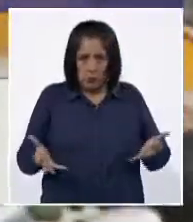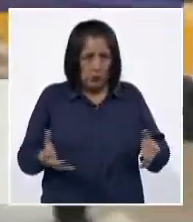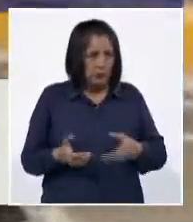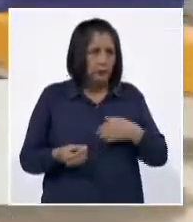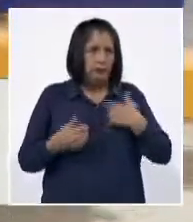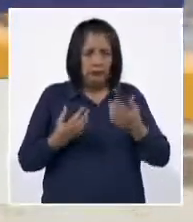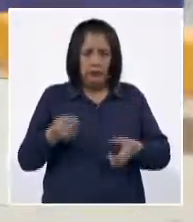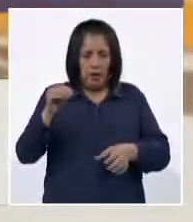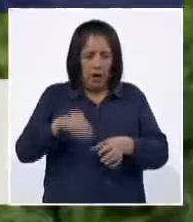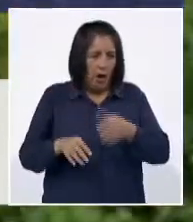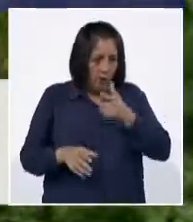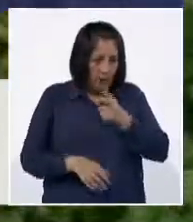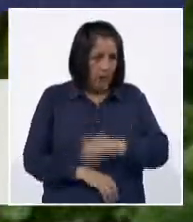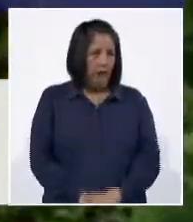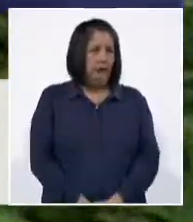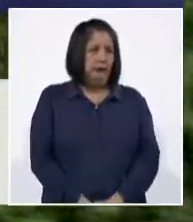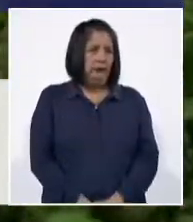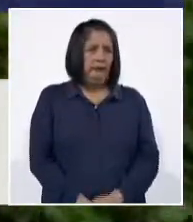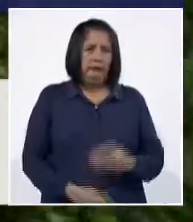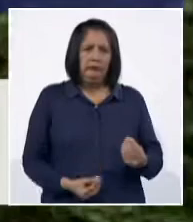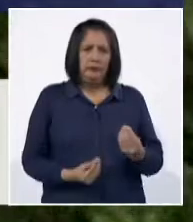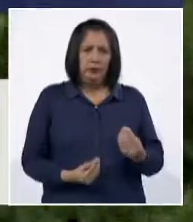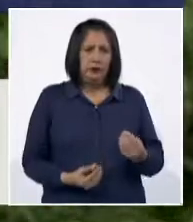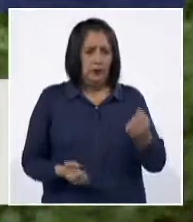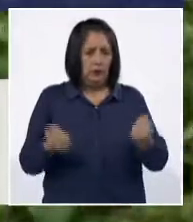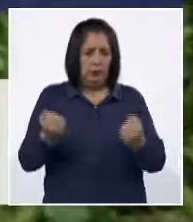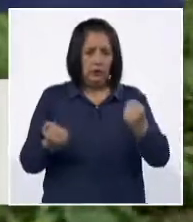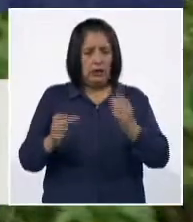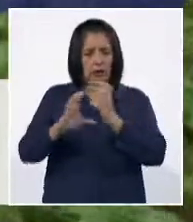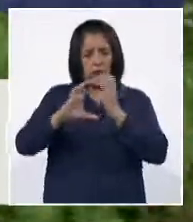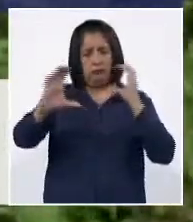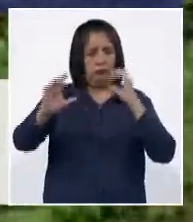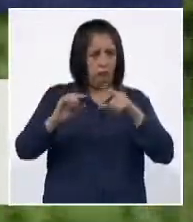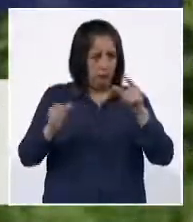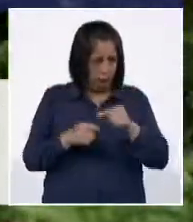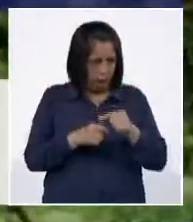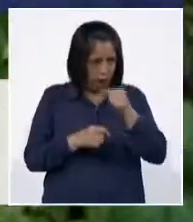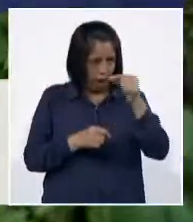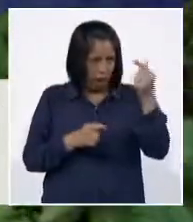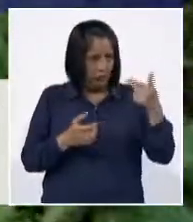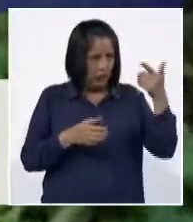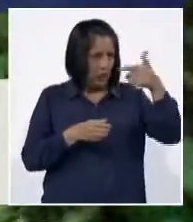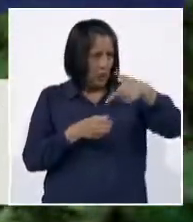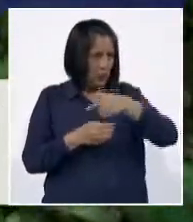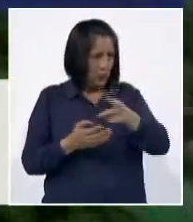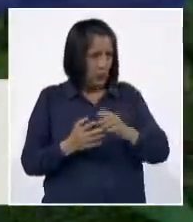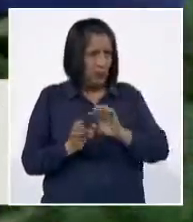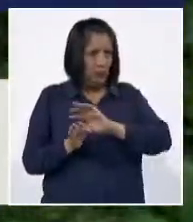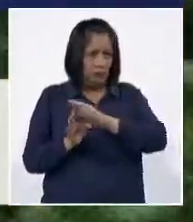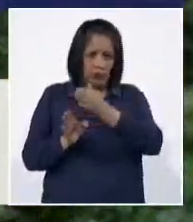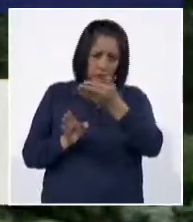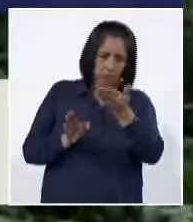puedan contenerla. Y es que un camión cisterna completo de combustible se volcó por un abismo de 100